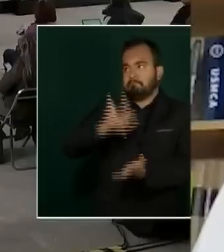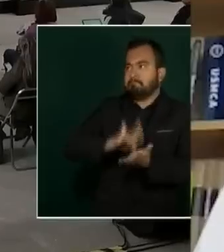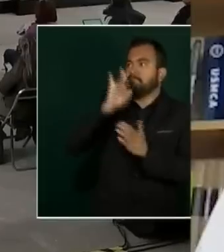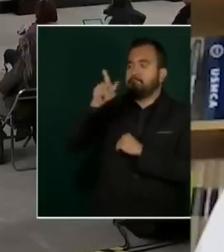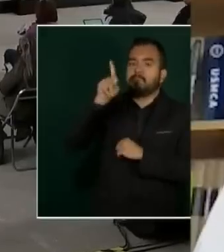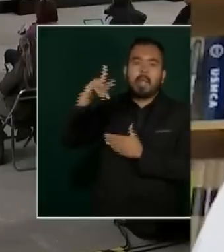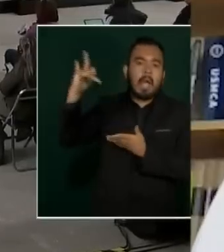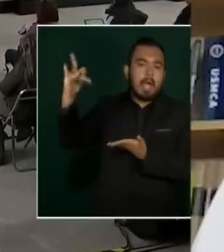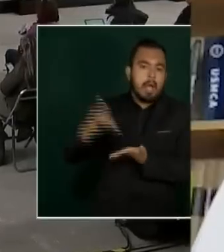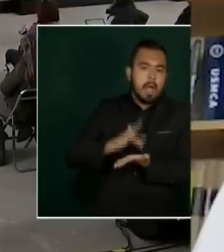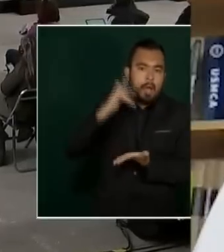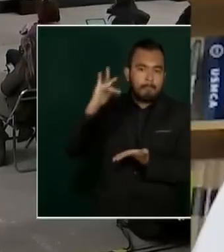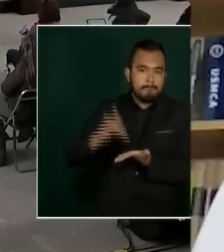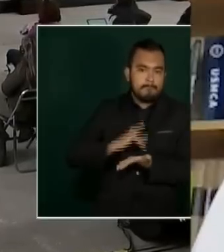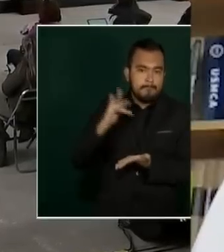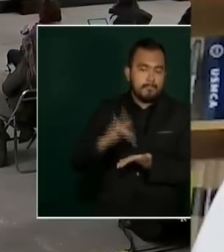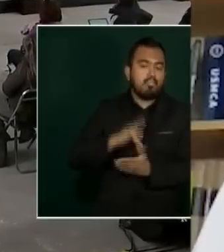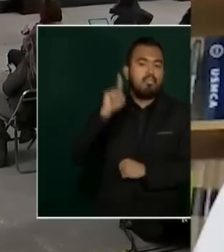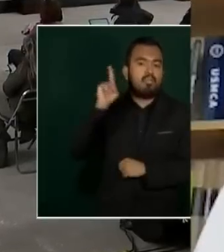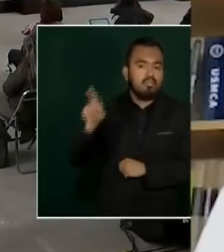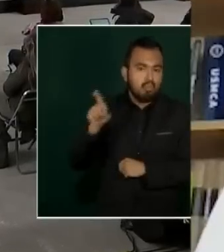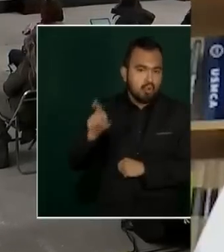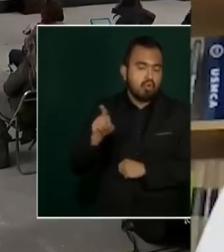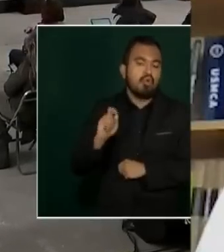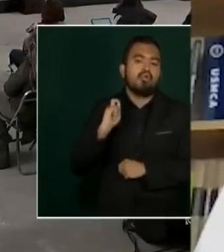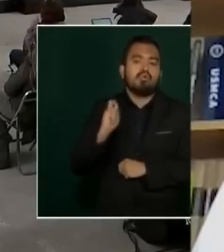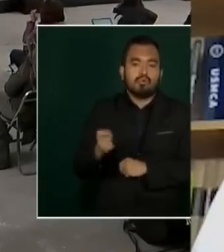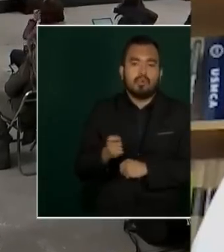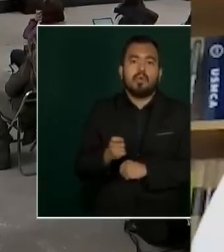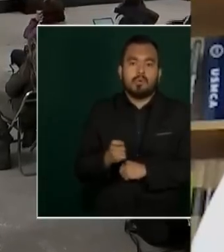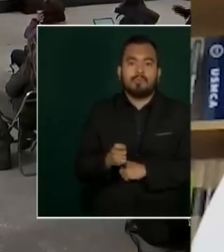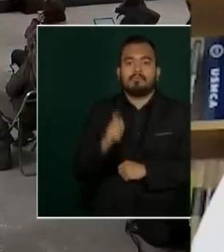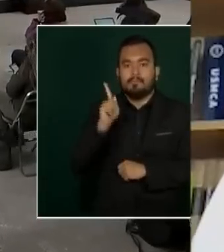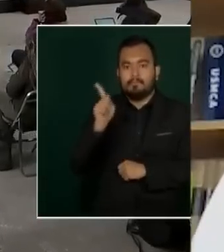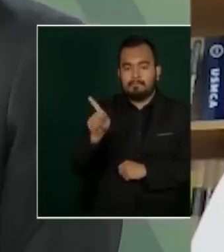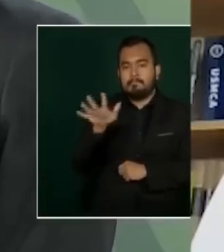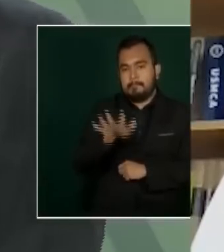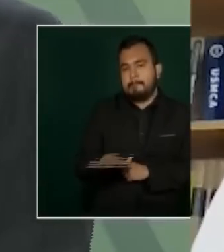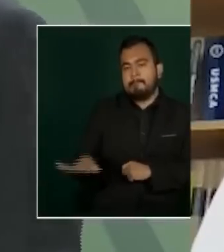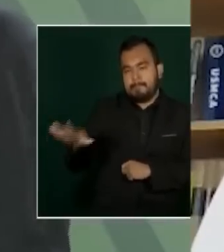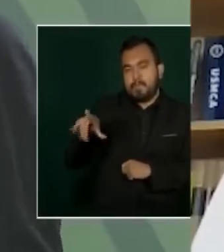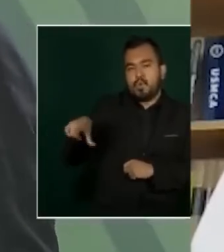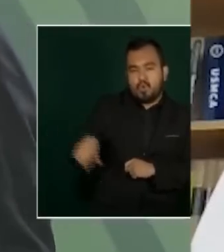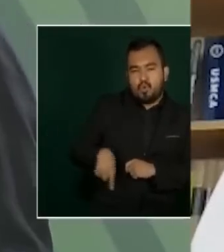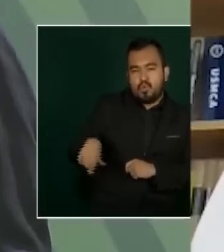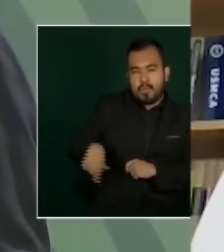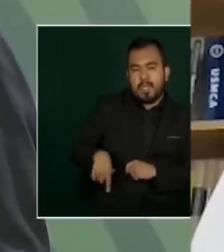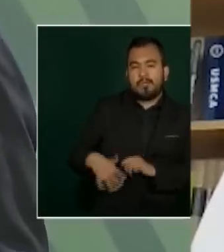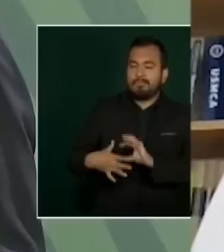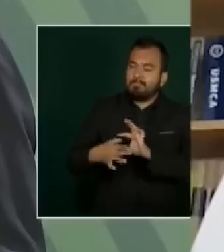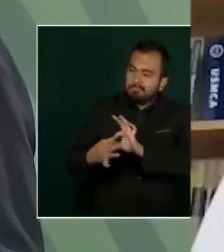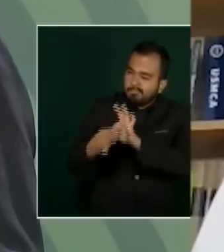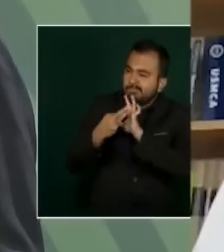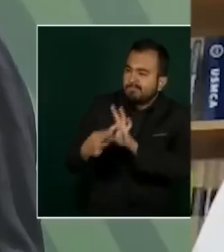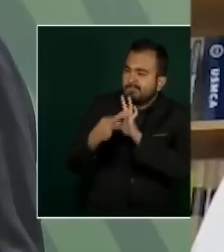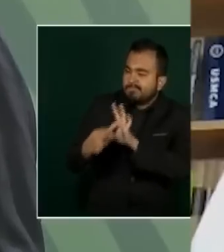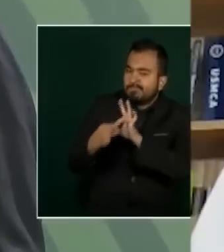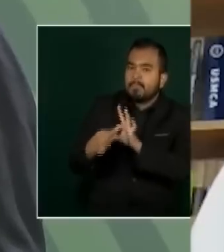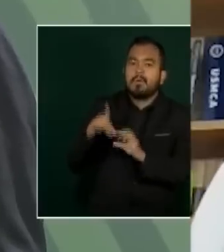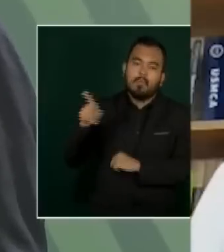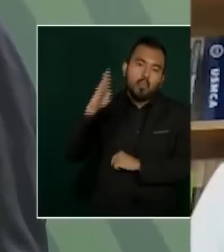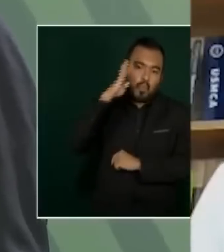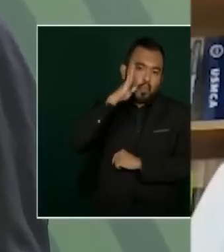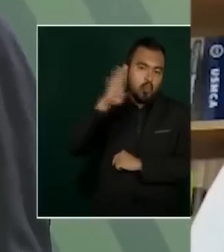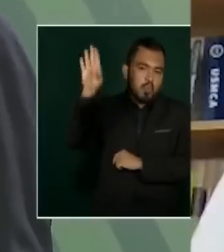yo sigo convencida que muchas de las prioridades del gobierno del presidente López Obrador, como es el traer al desarrollo